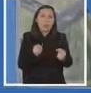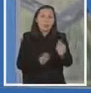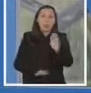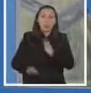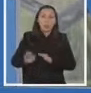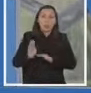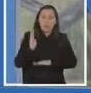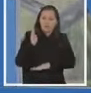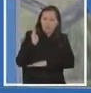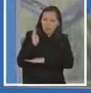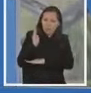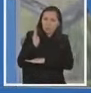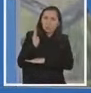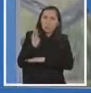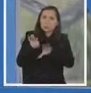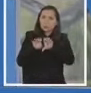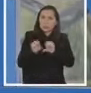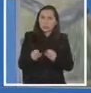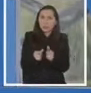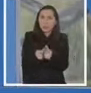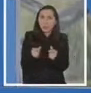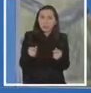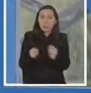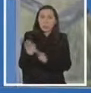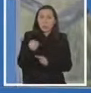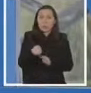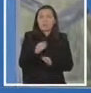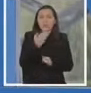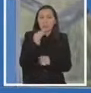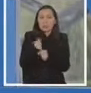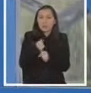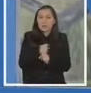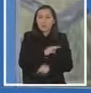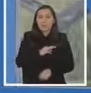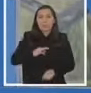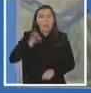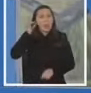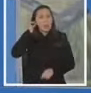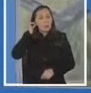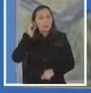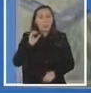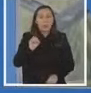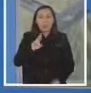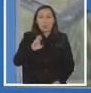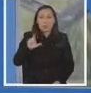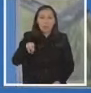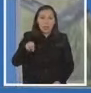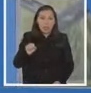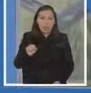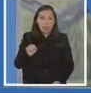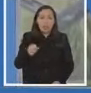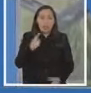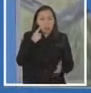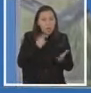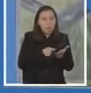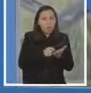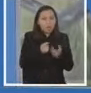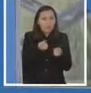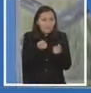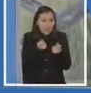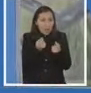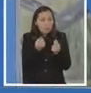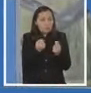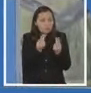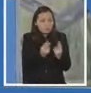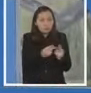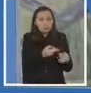sentar las bases de un sistema nacional de cuidados, y en eso está trabajando también nuestra ministra de la Mujer, Antonia Orellana, que reconozca, valorice y